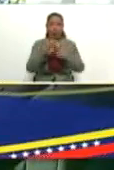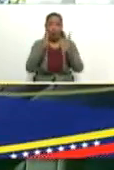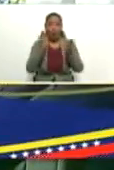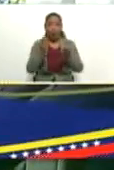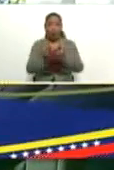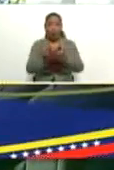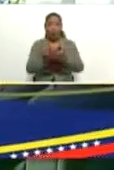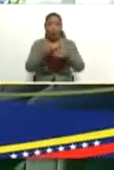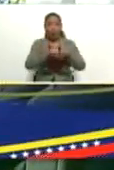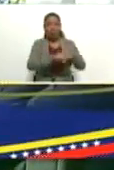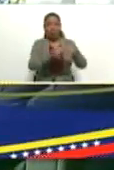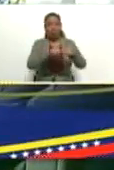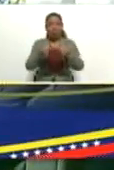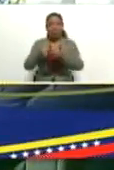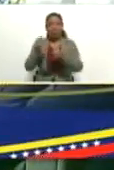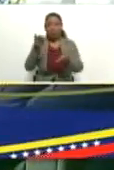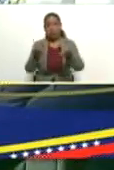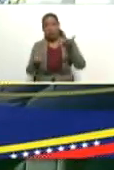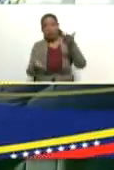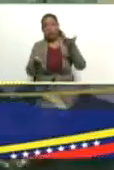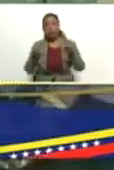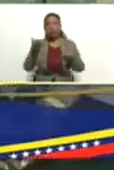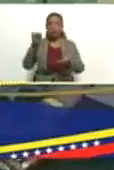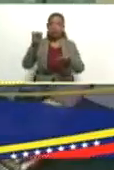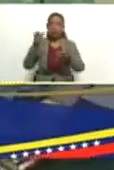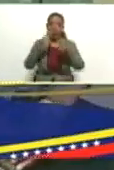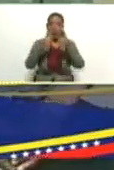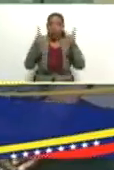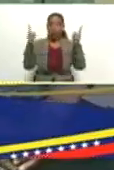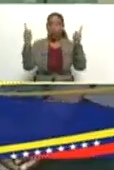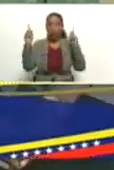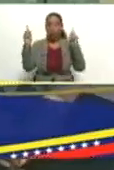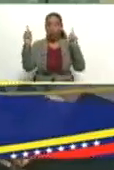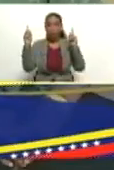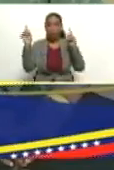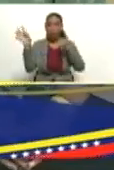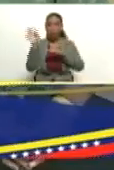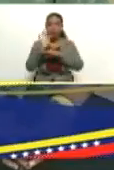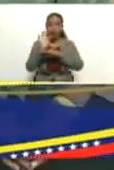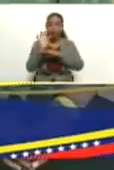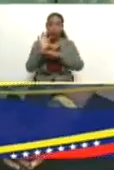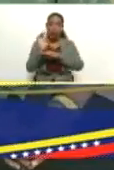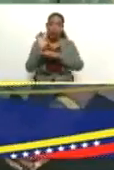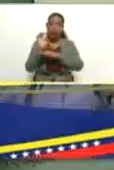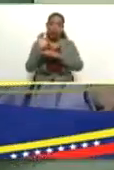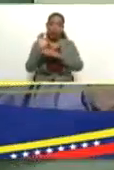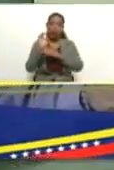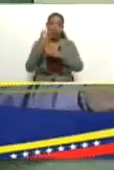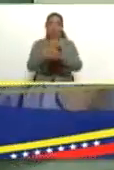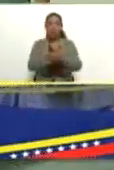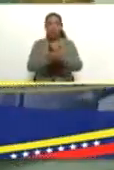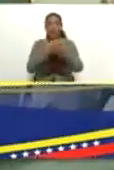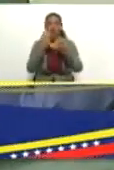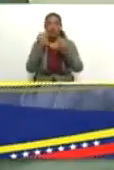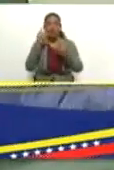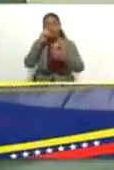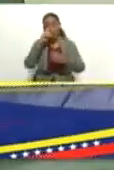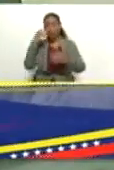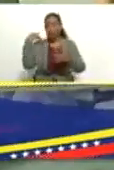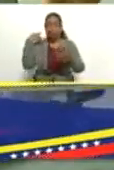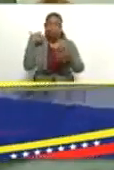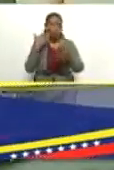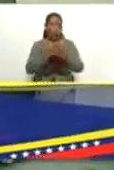capitalismo ha destruido el equilibrio ecológico, funcional, que duró millones de años en forjarse,